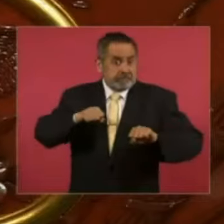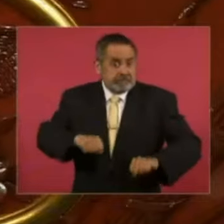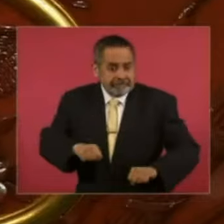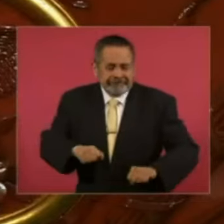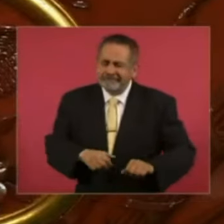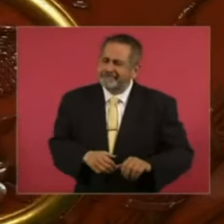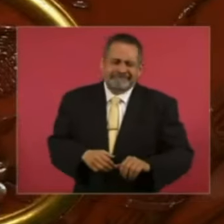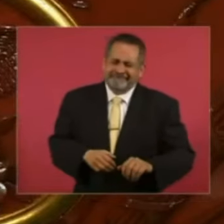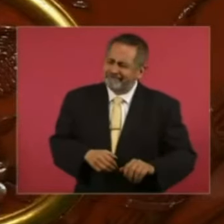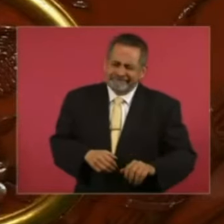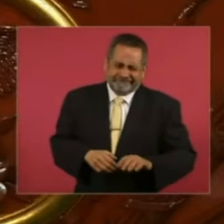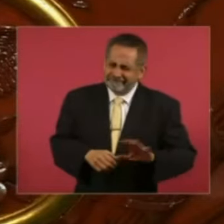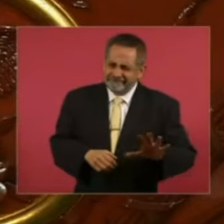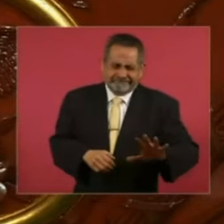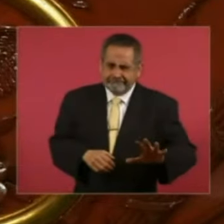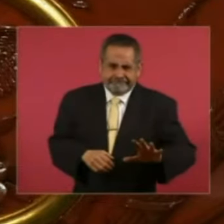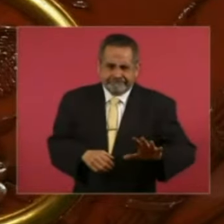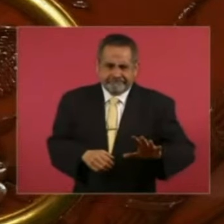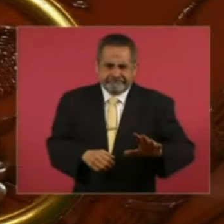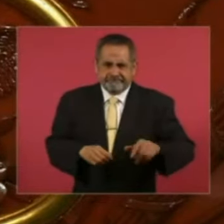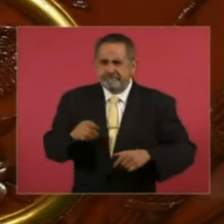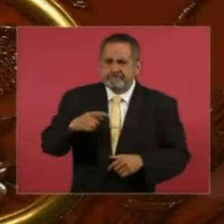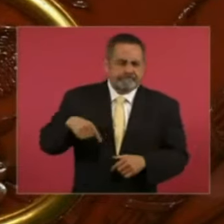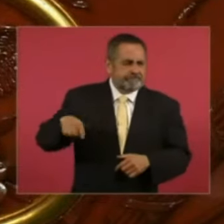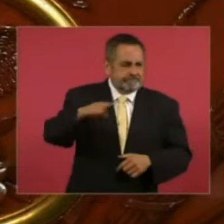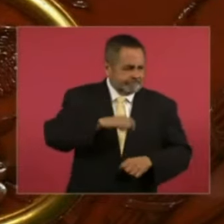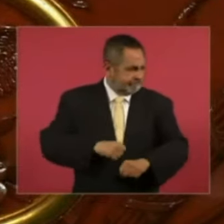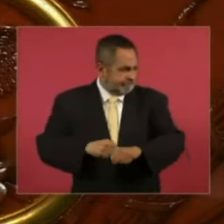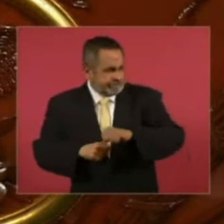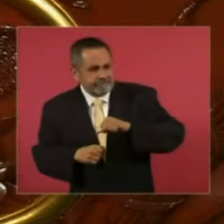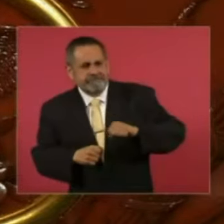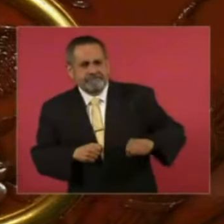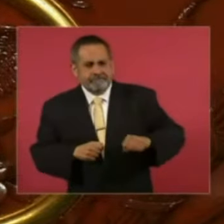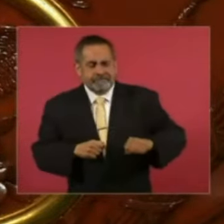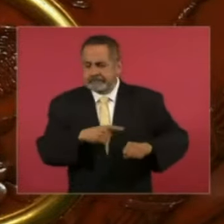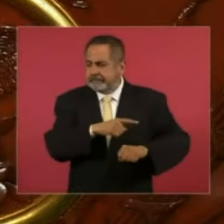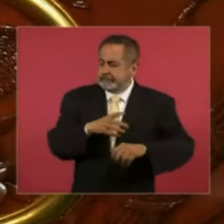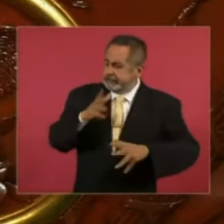punto 15 tiene que ver con el tema de los trenes.